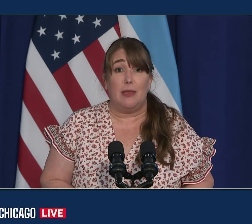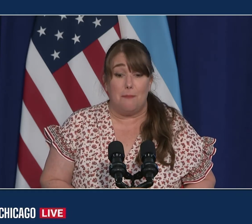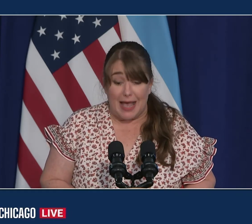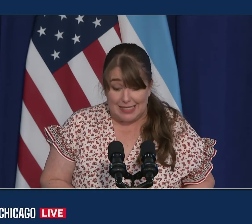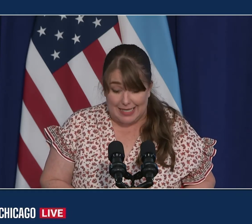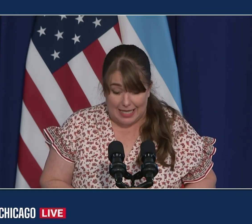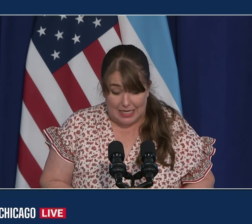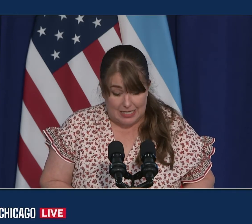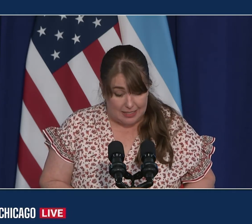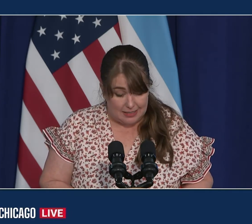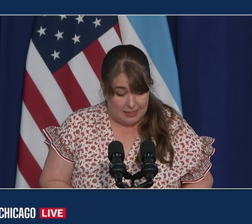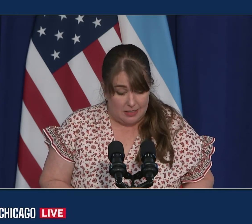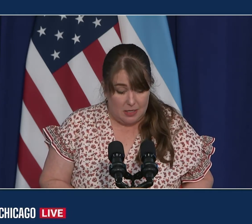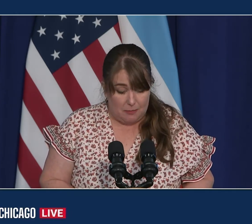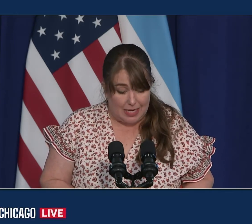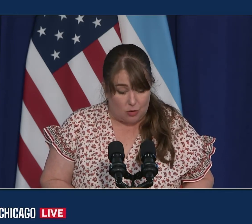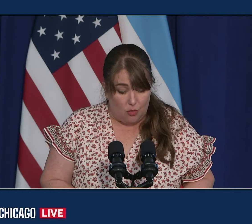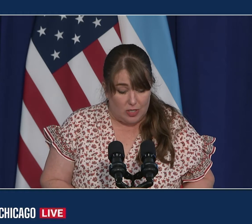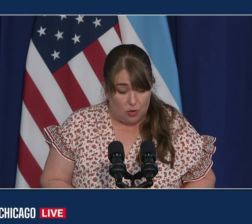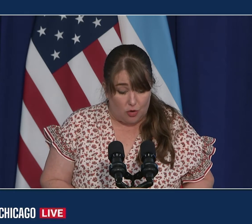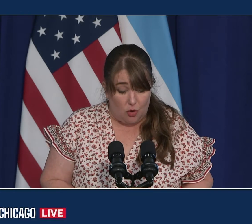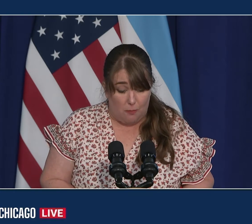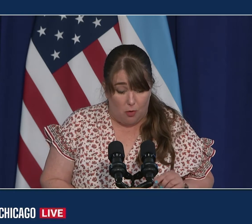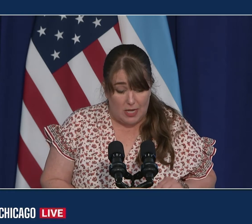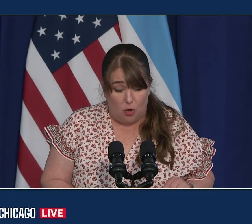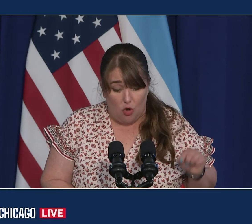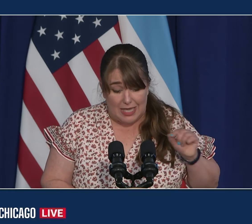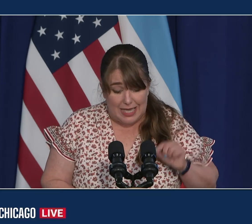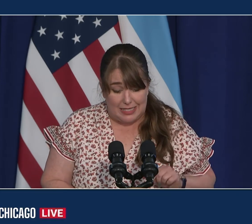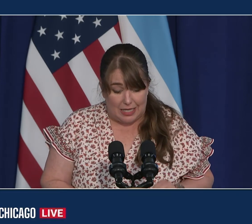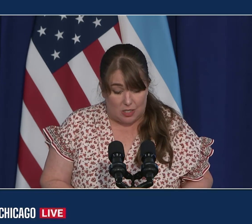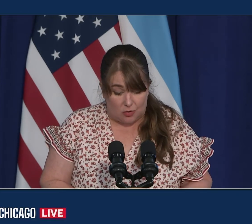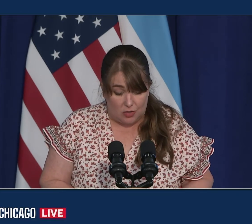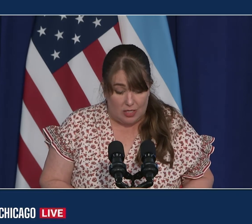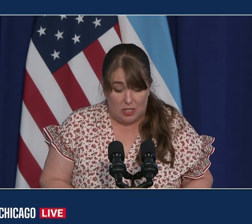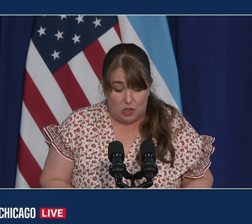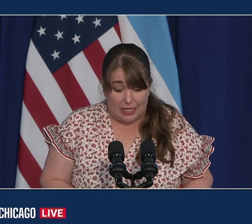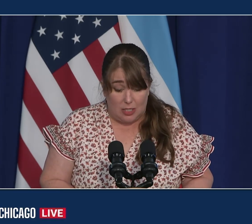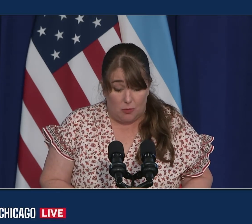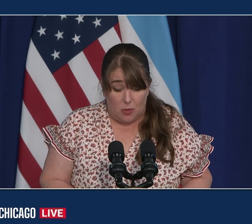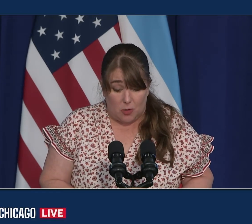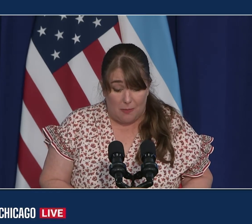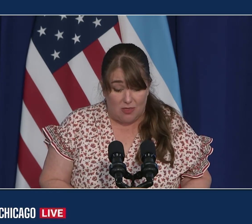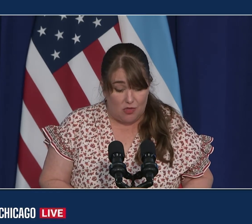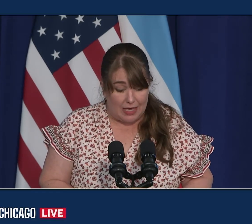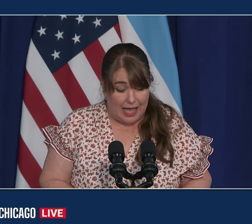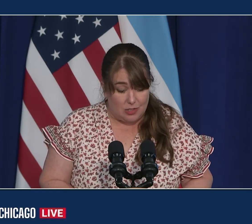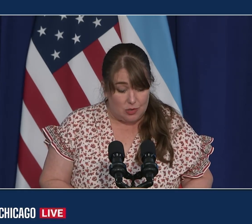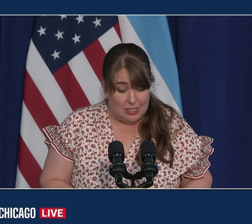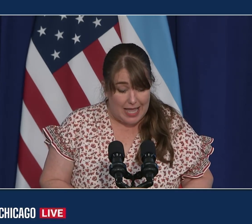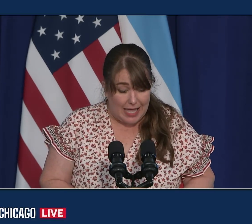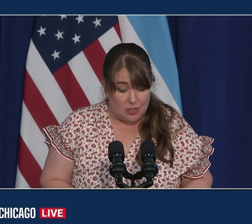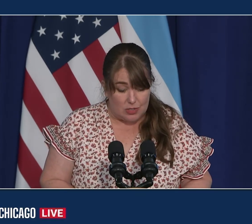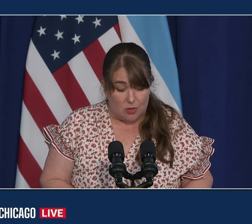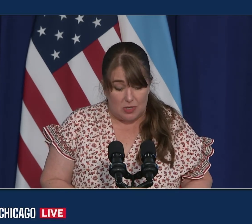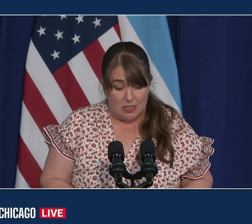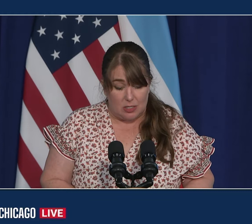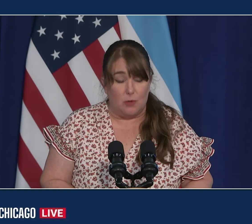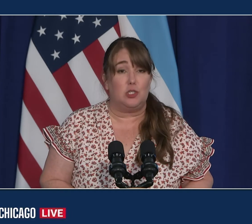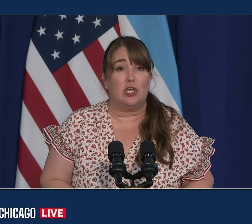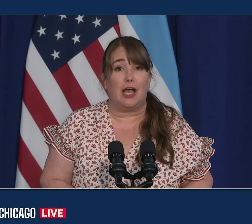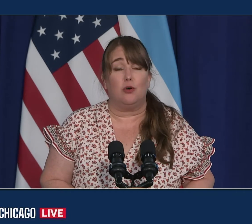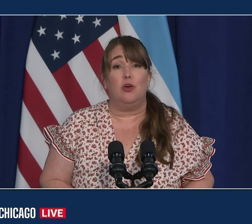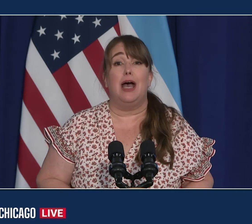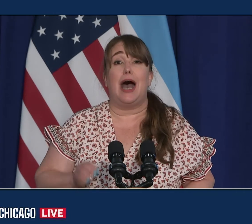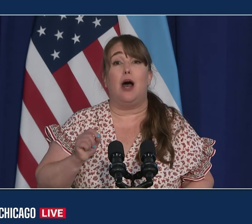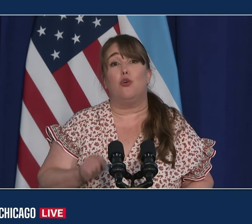mandato de mascarillas para todo entorno público interior, ya que el número promedio de casos diarios de COVID-19